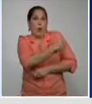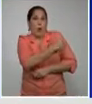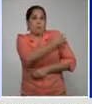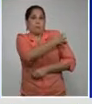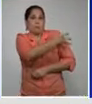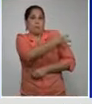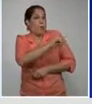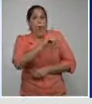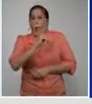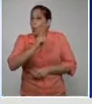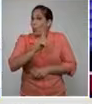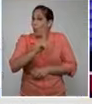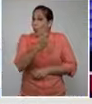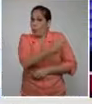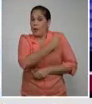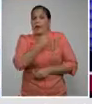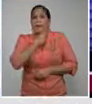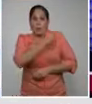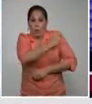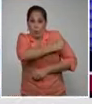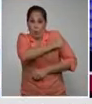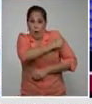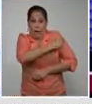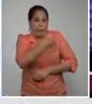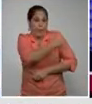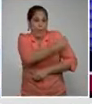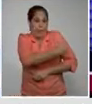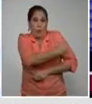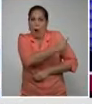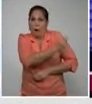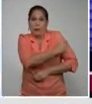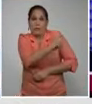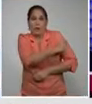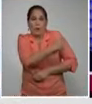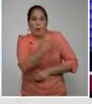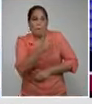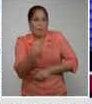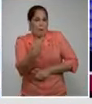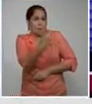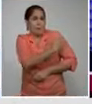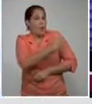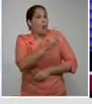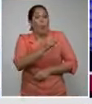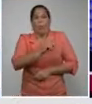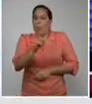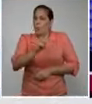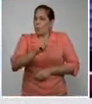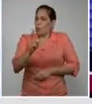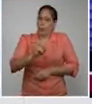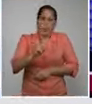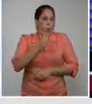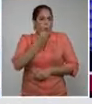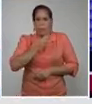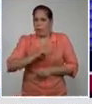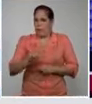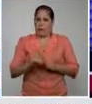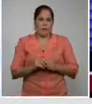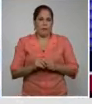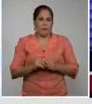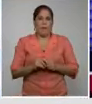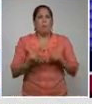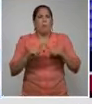porque incluso en los ensayos clínicos de fase 1 y fase 2, el hecho de tener tatuajes en los dos brazos era un criterio de exclusión. Y es un criterio de